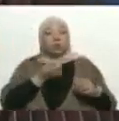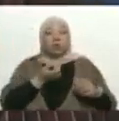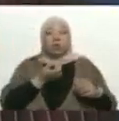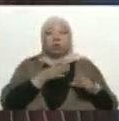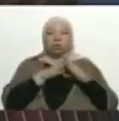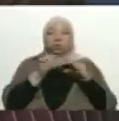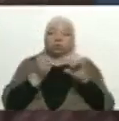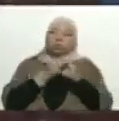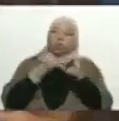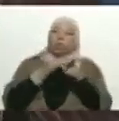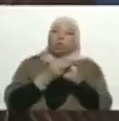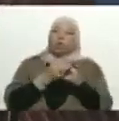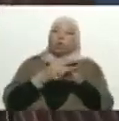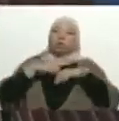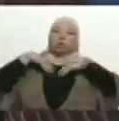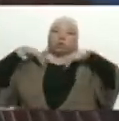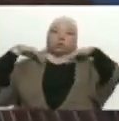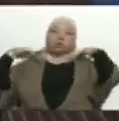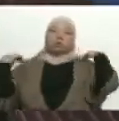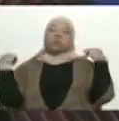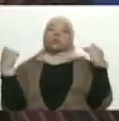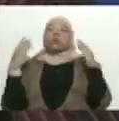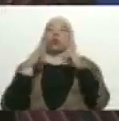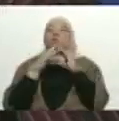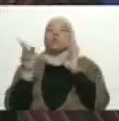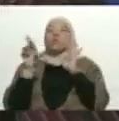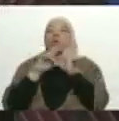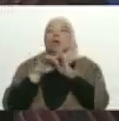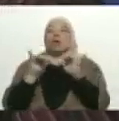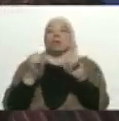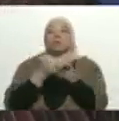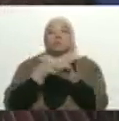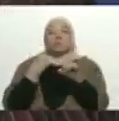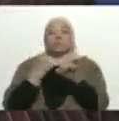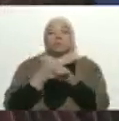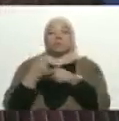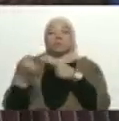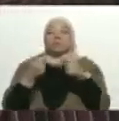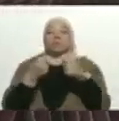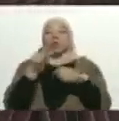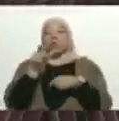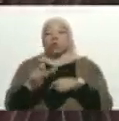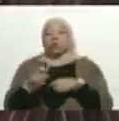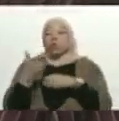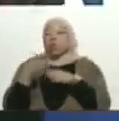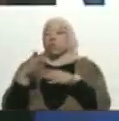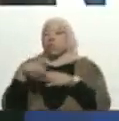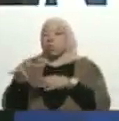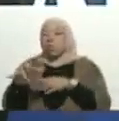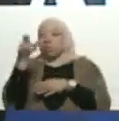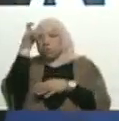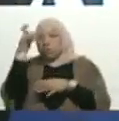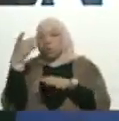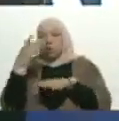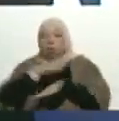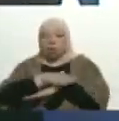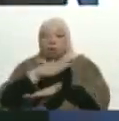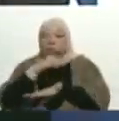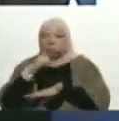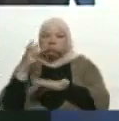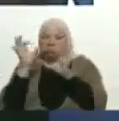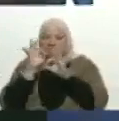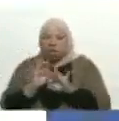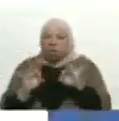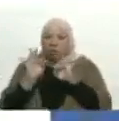tú te imaginas, y cambian, repito, hasta, son capaces de acabar hasta con la dignidad de una gallina. Muchísimas gracias. Bien, entonces